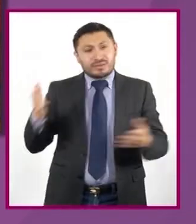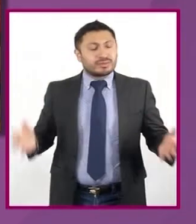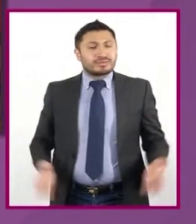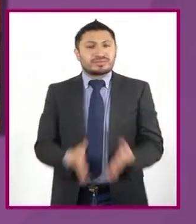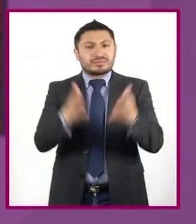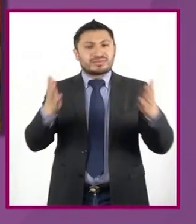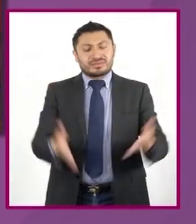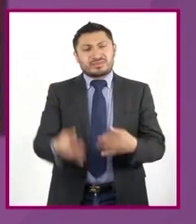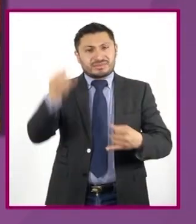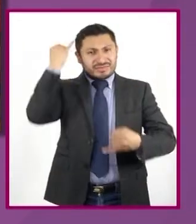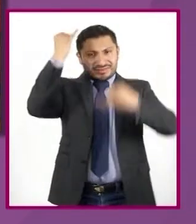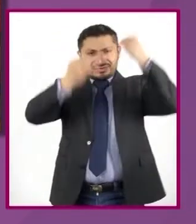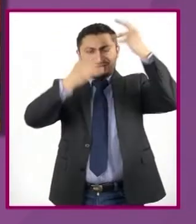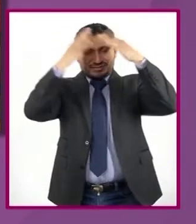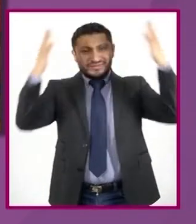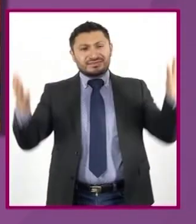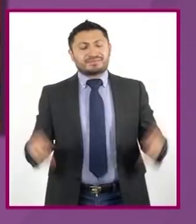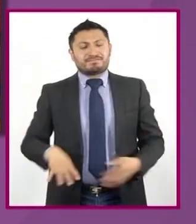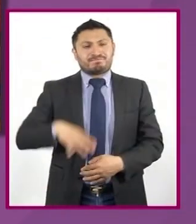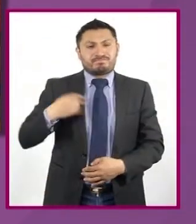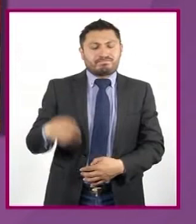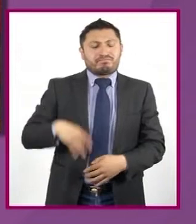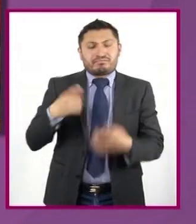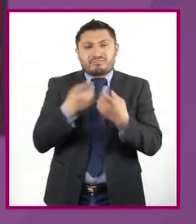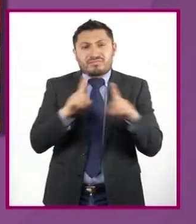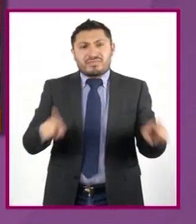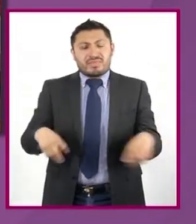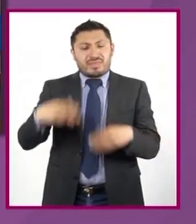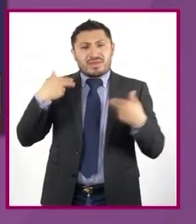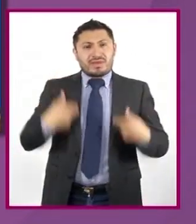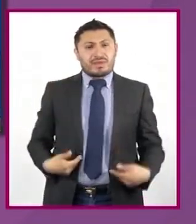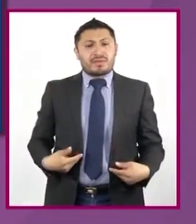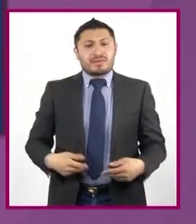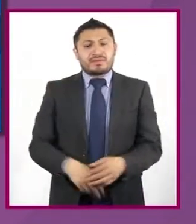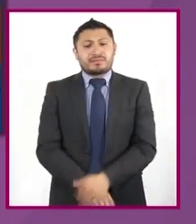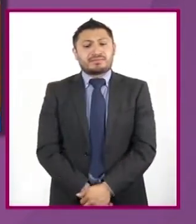la creatividad, el esfuerzo y el desarrollo humano.